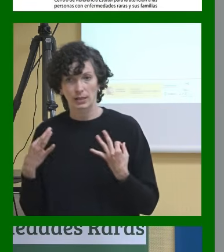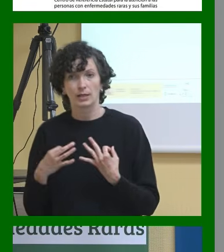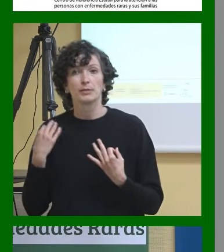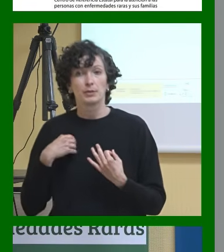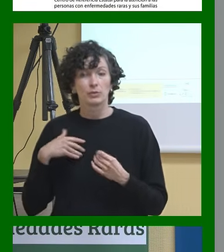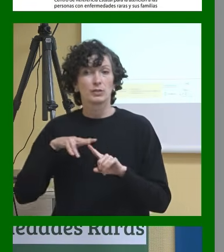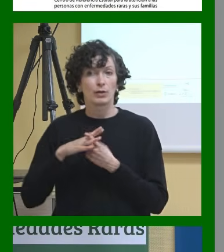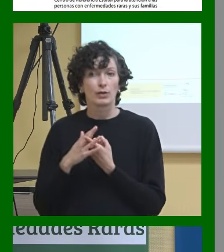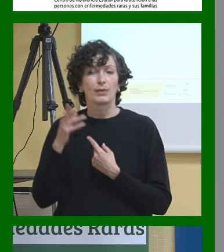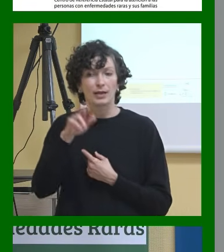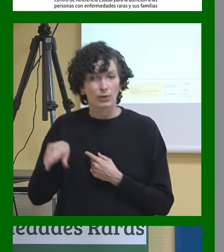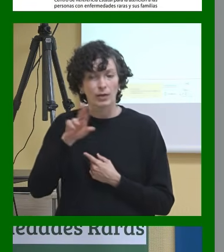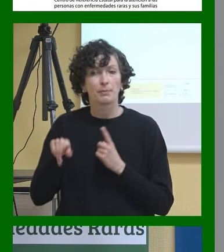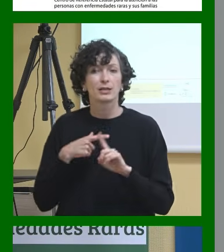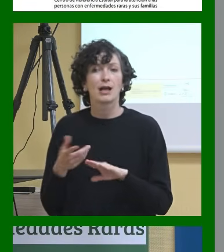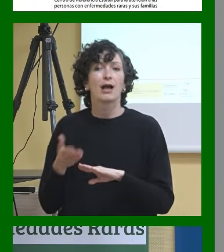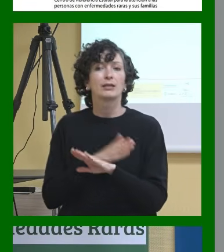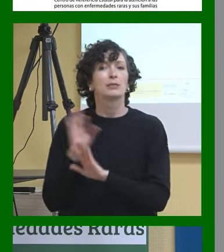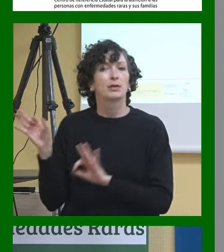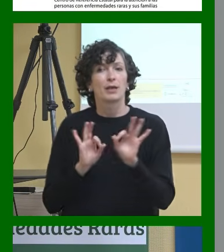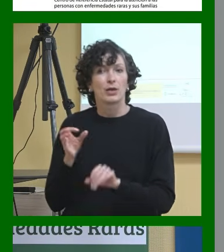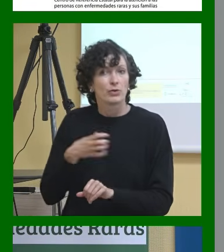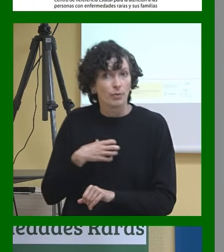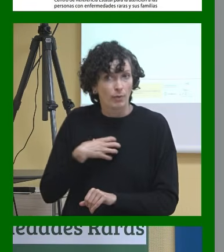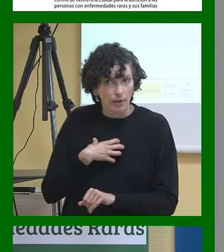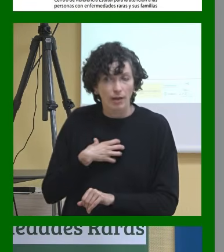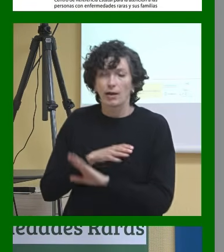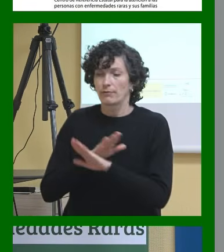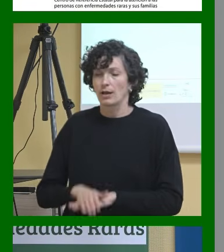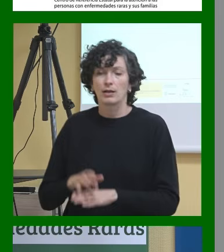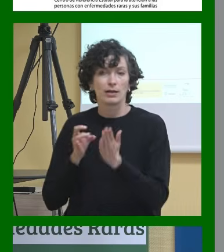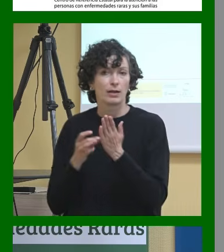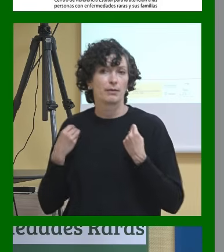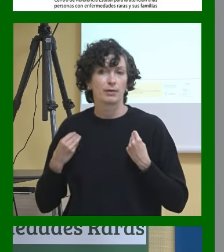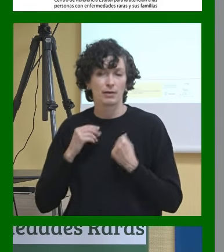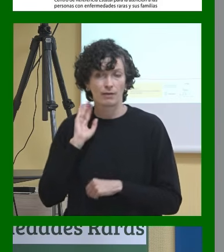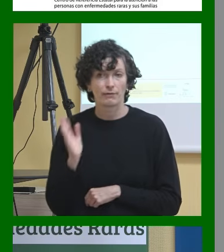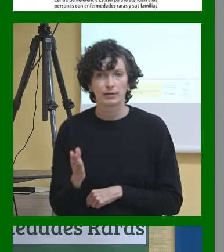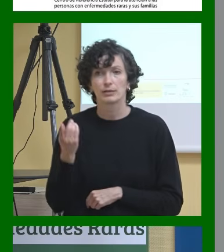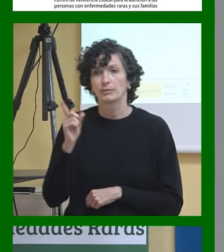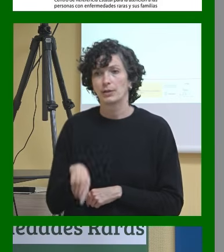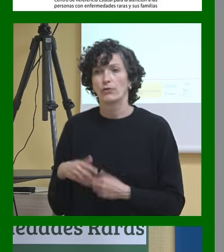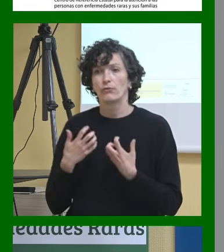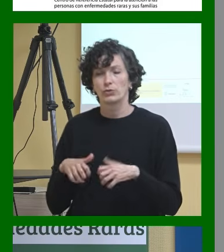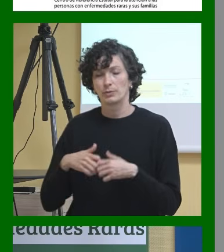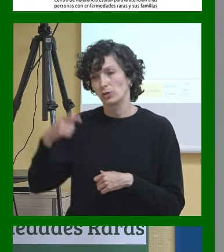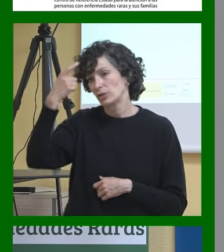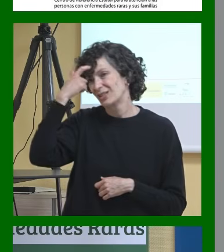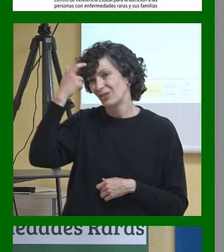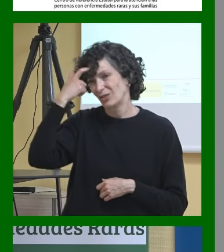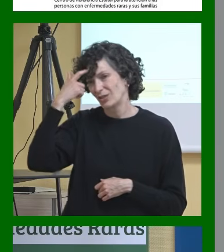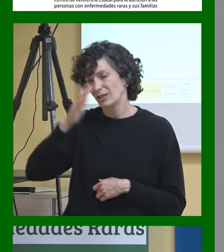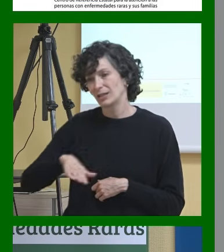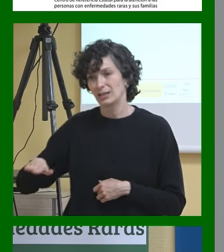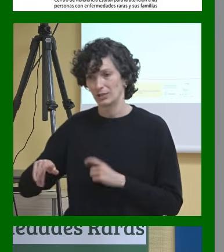e impredecible del síndrome FAPA nos afecta a la calidad de vida y también afecta al funcionamiento psicológico de